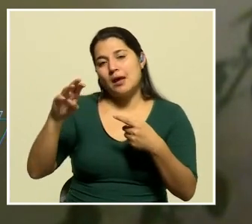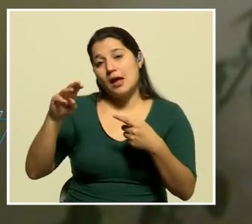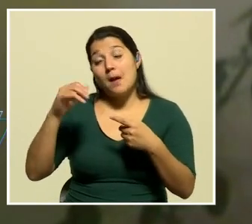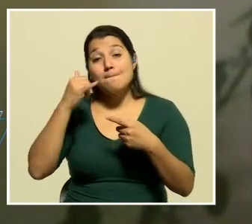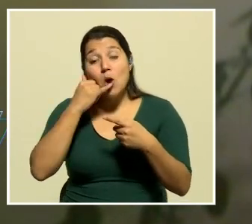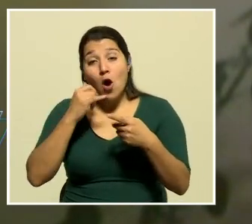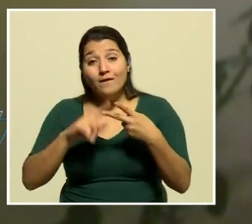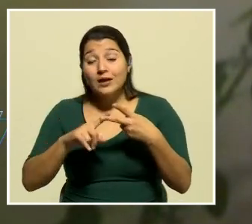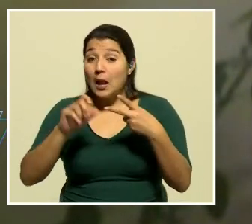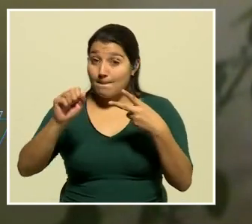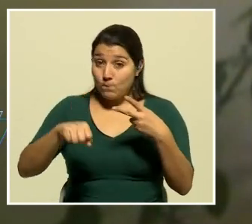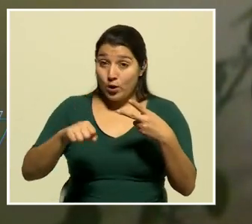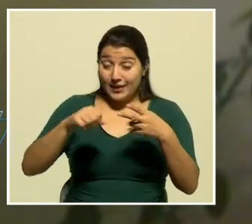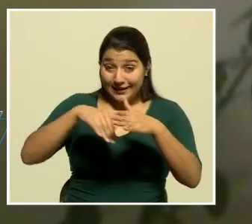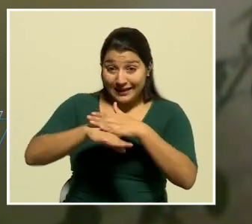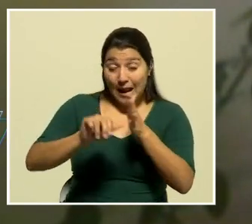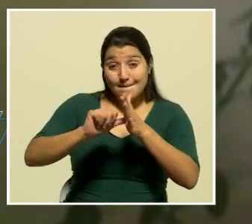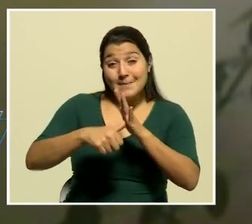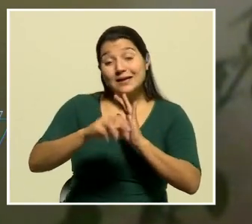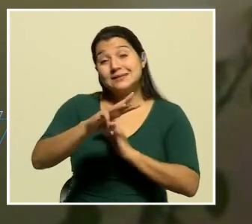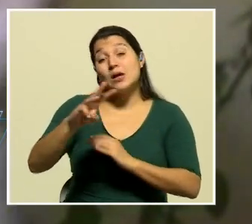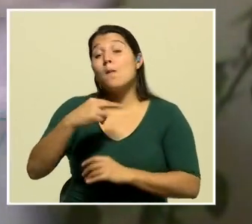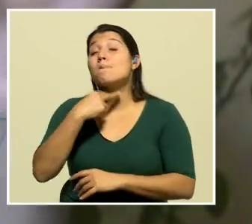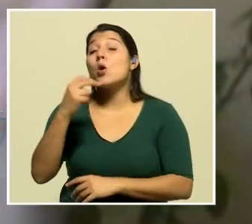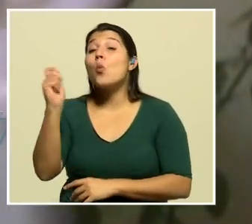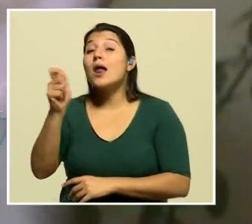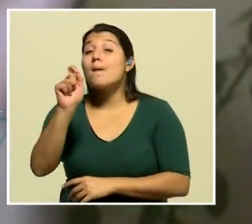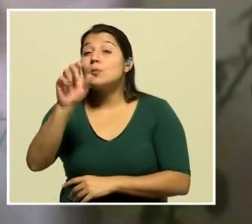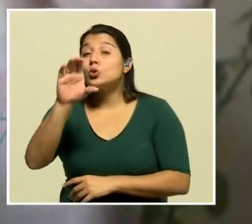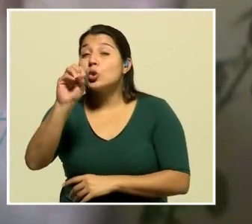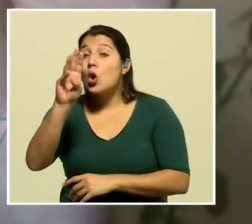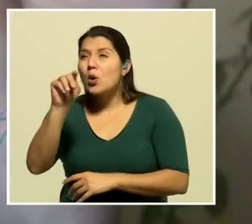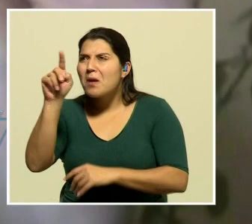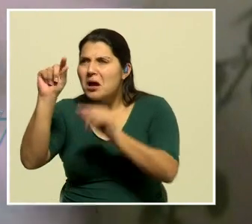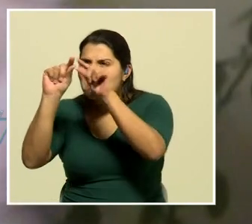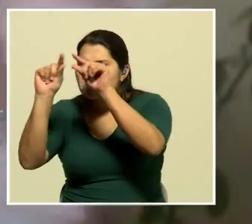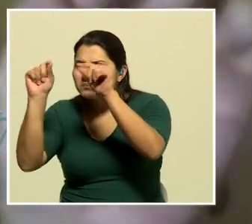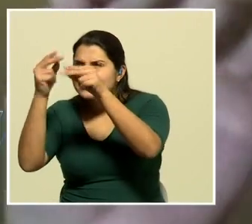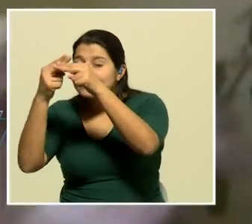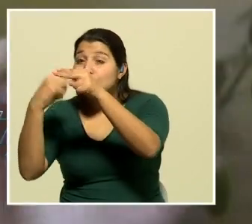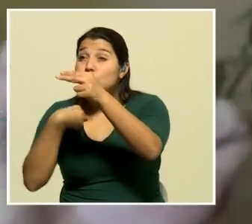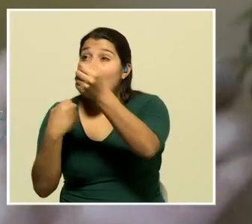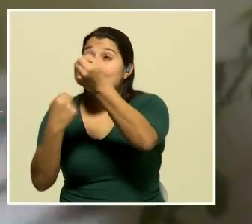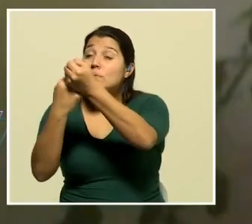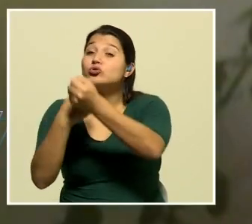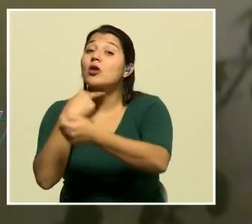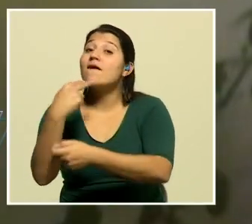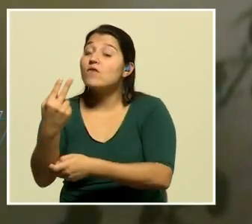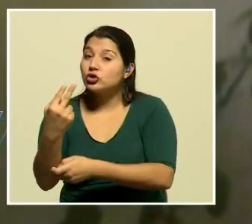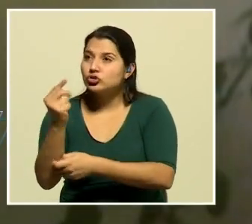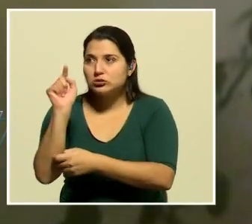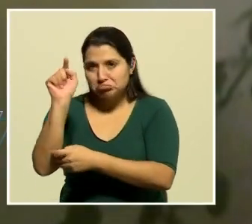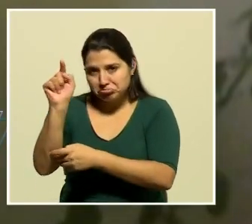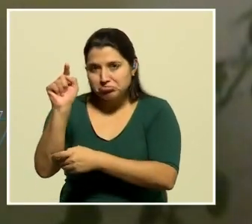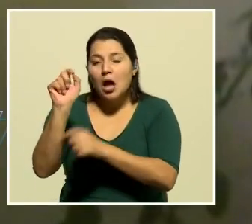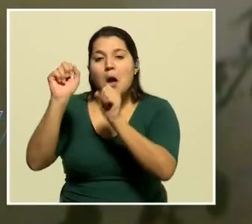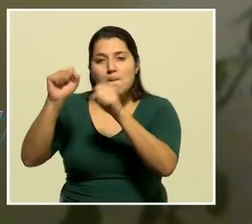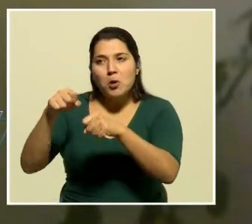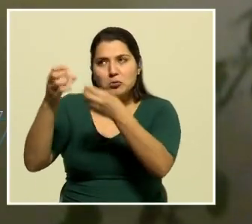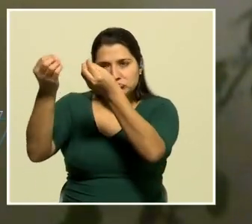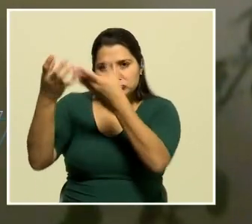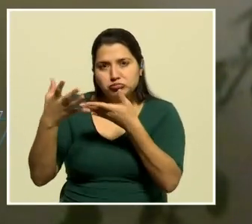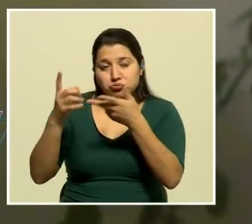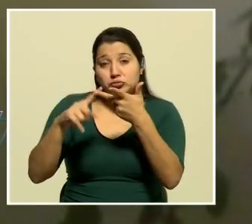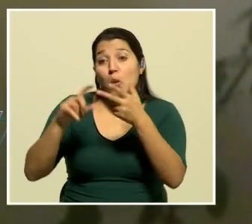Pueden entrar a la página vozdeguanacaste.com y arriba van a encontrar una pestañita que dice Yo apoyo a la voz. Ahí pueden encontrar, se